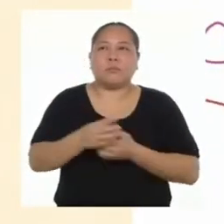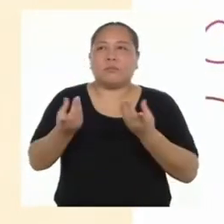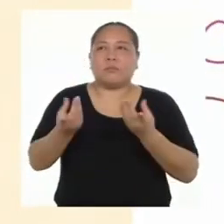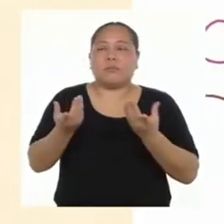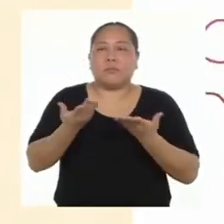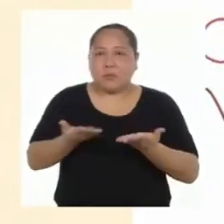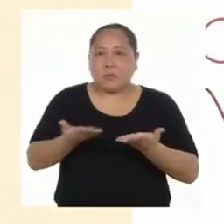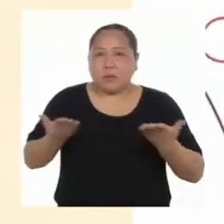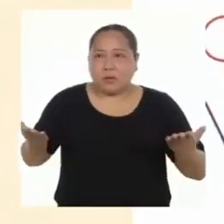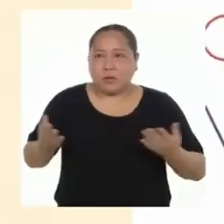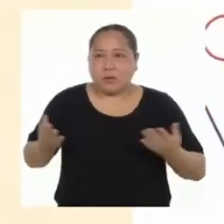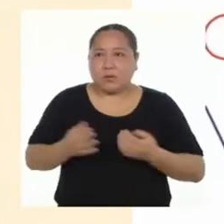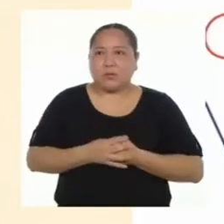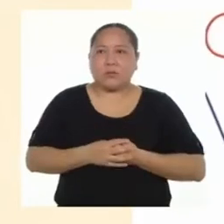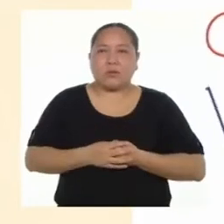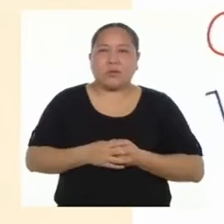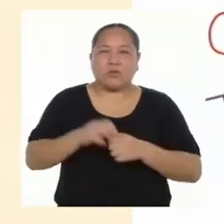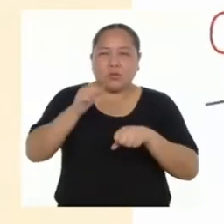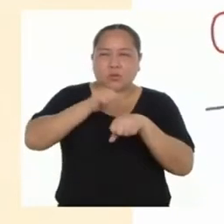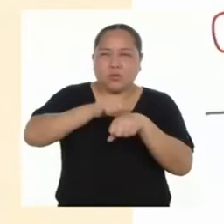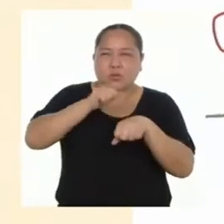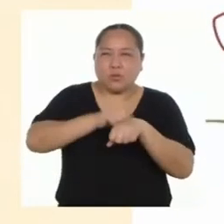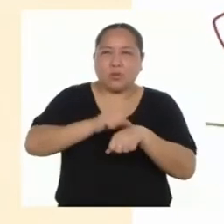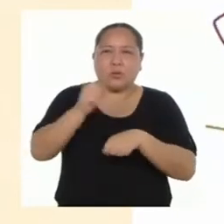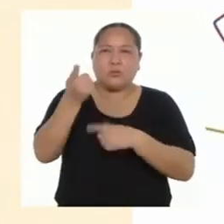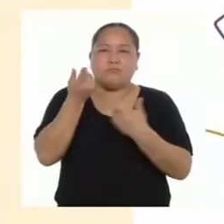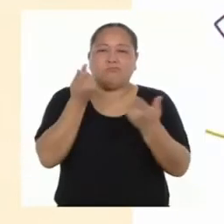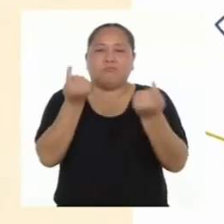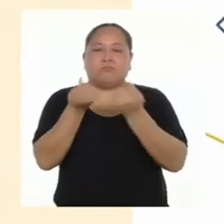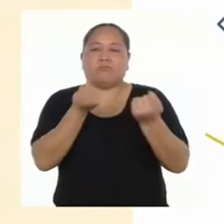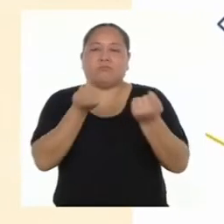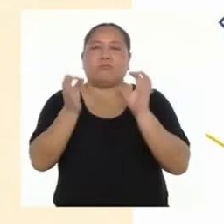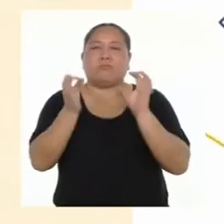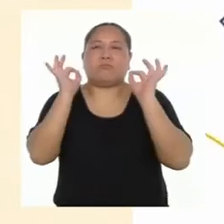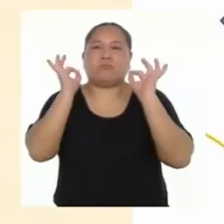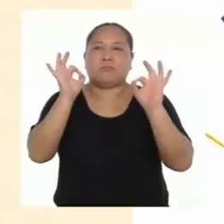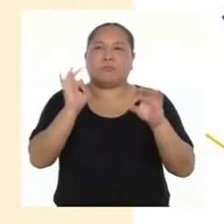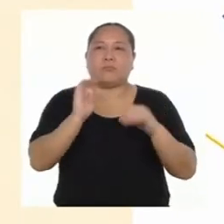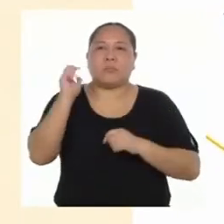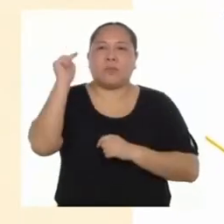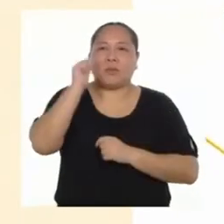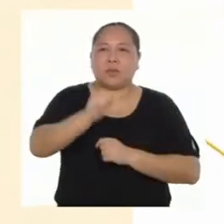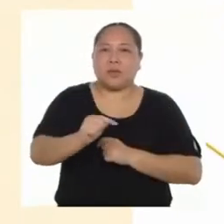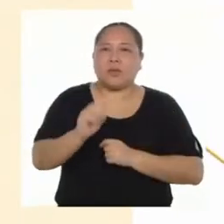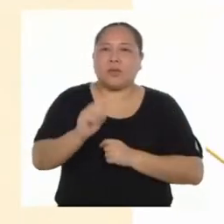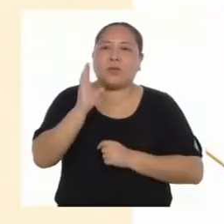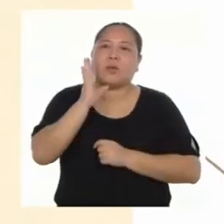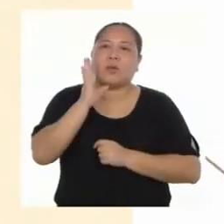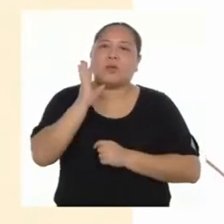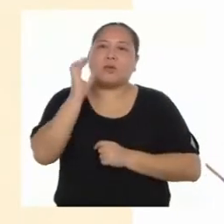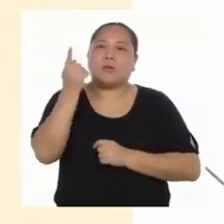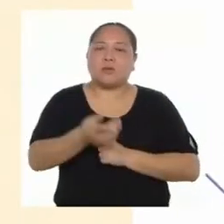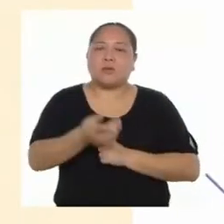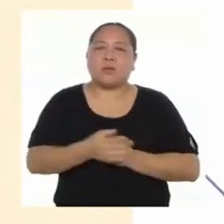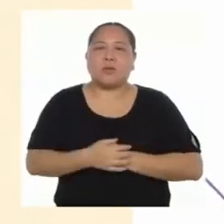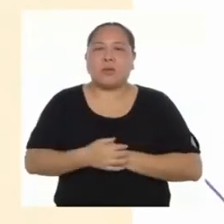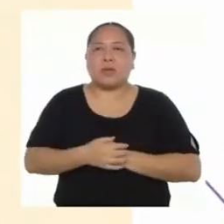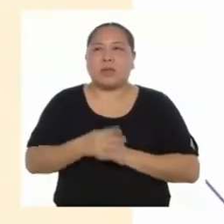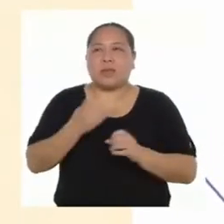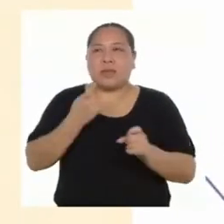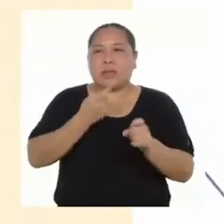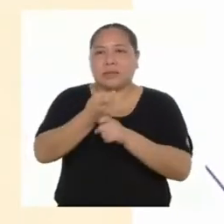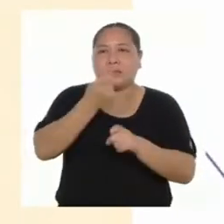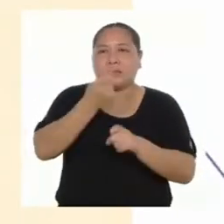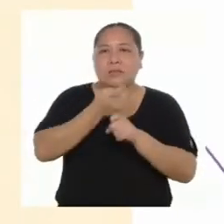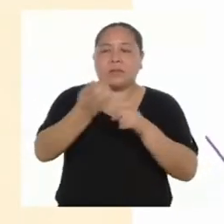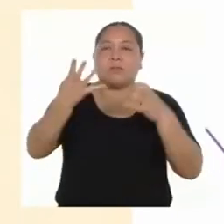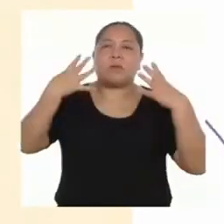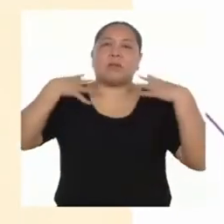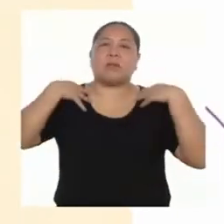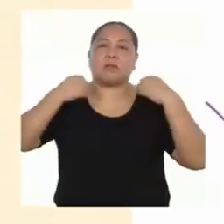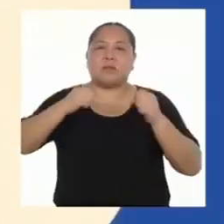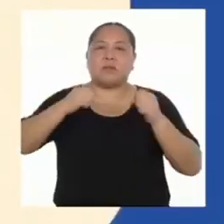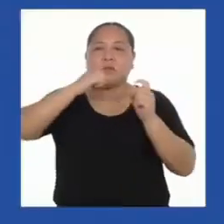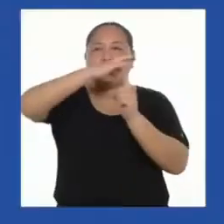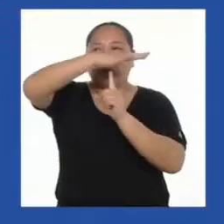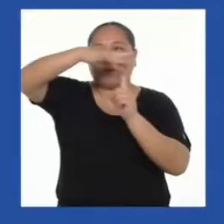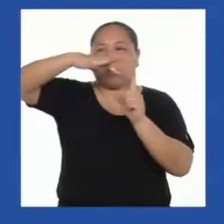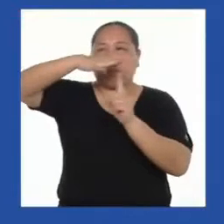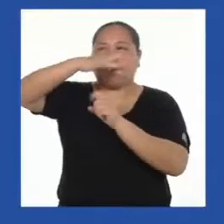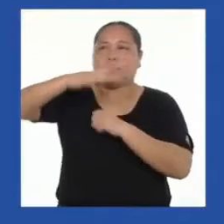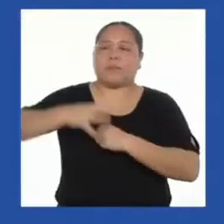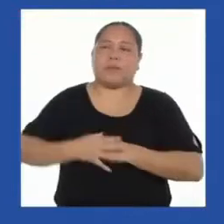sólidos no se gestionan de forma adecuada, se convierten en fuentes de contaminación que atentan contra nuestra salud y